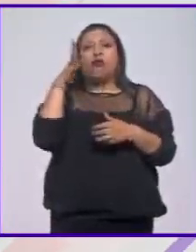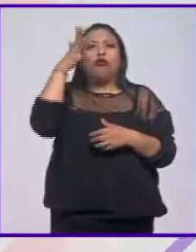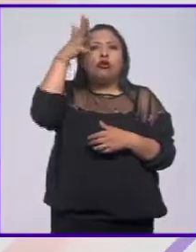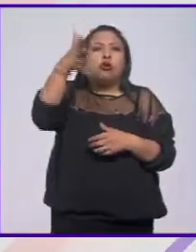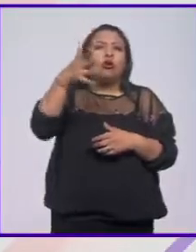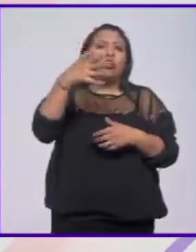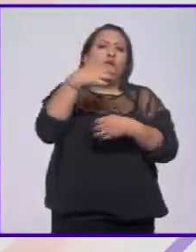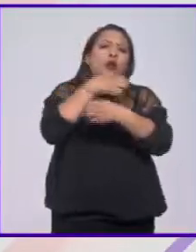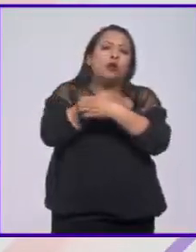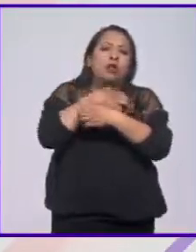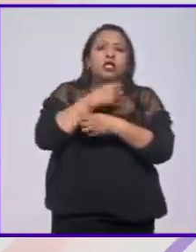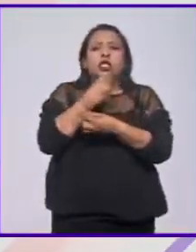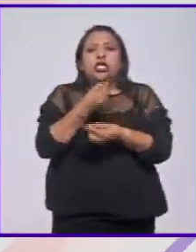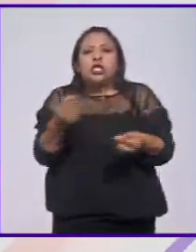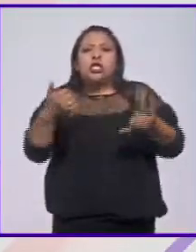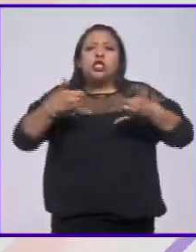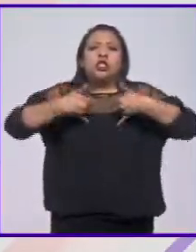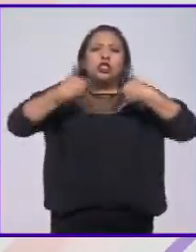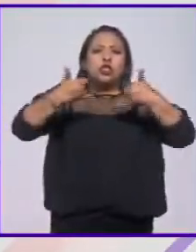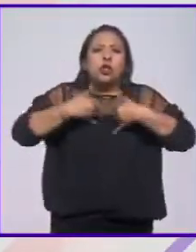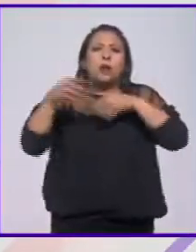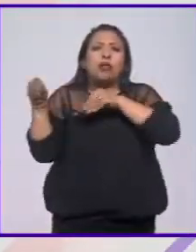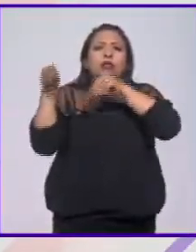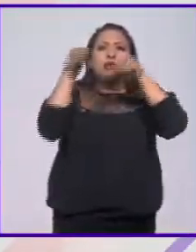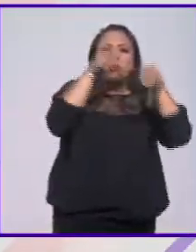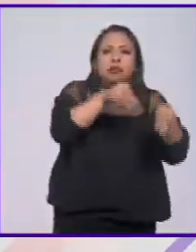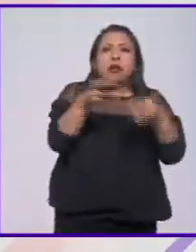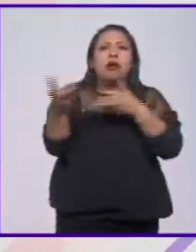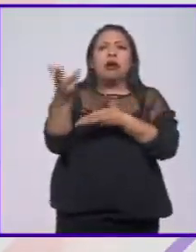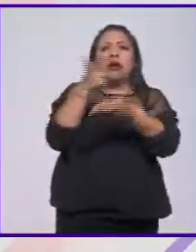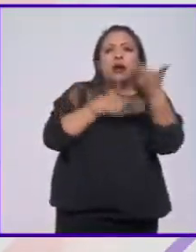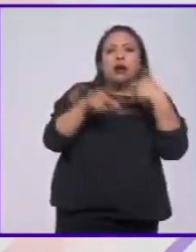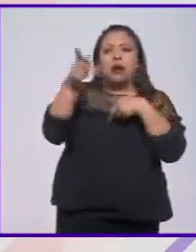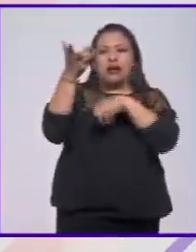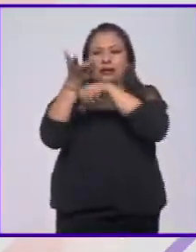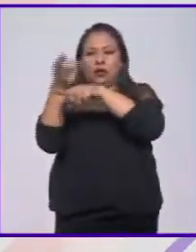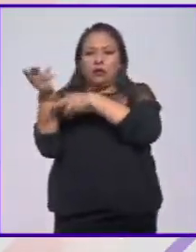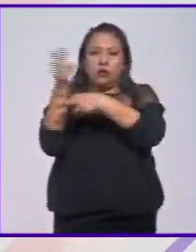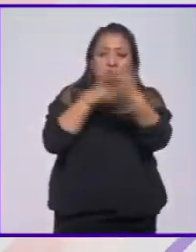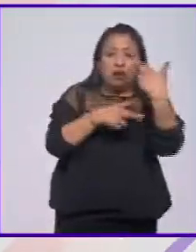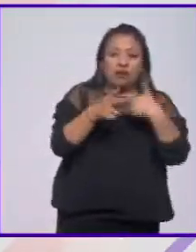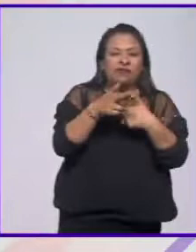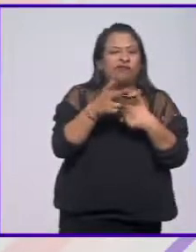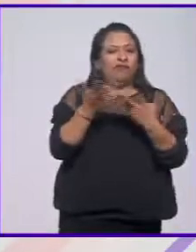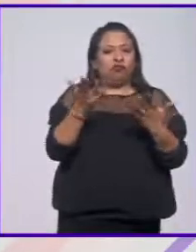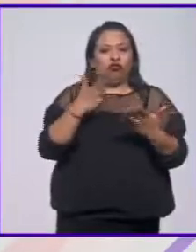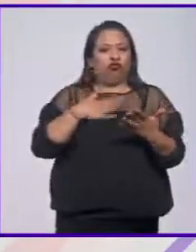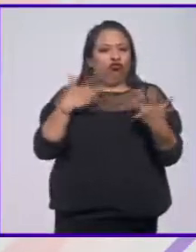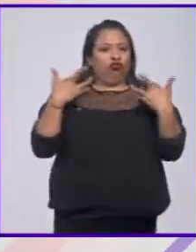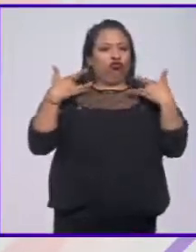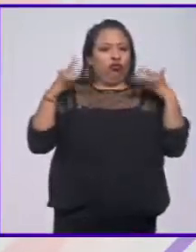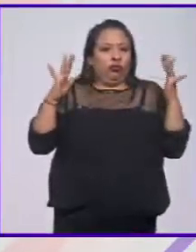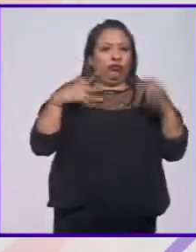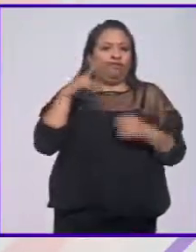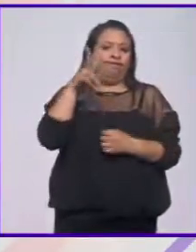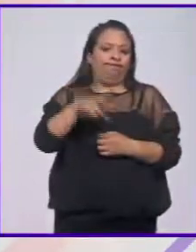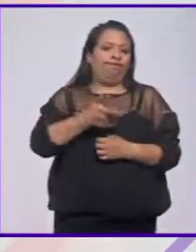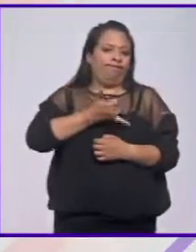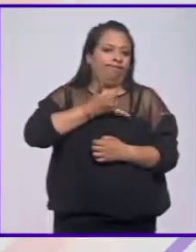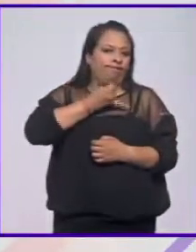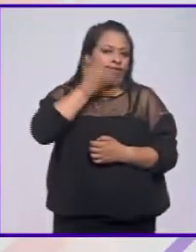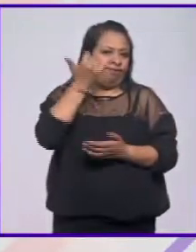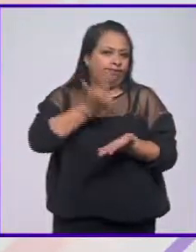educativo de los menores y jóvenes deportados o retornados de Estados Unidos no le compete, está en un grave